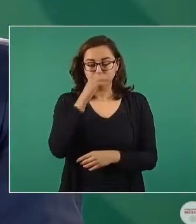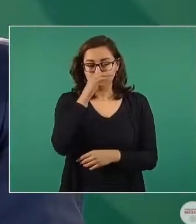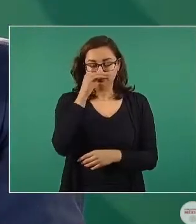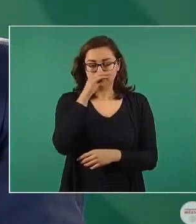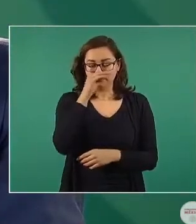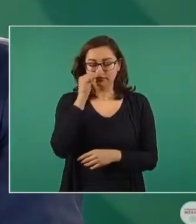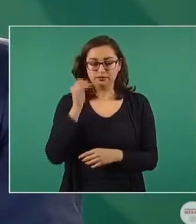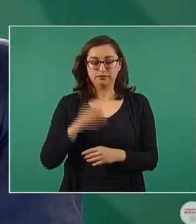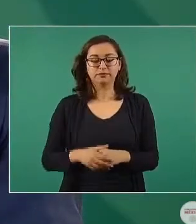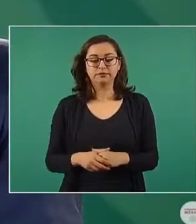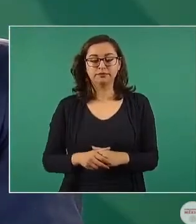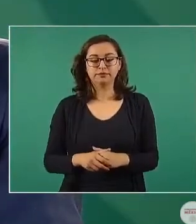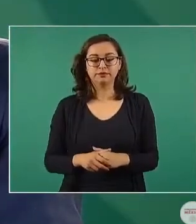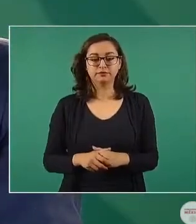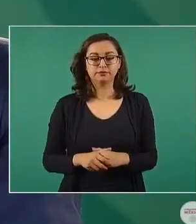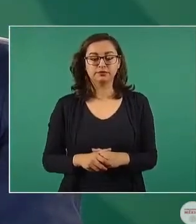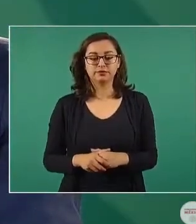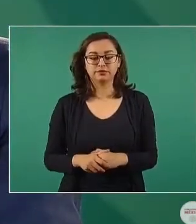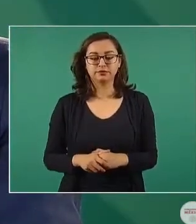Es